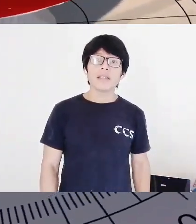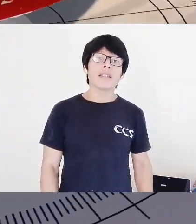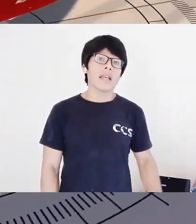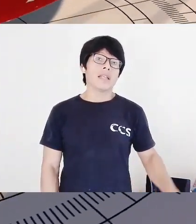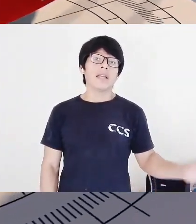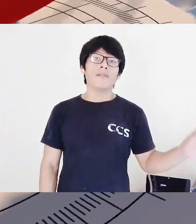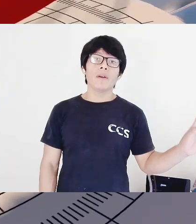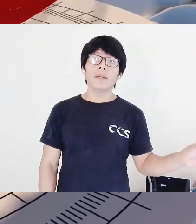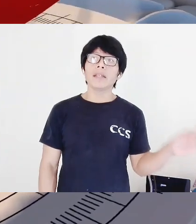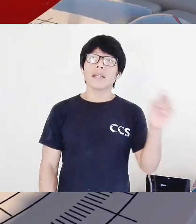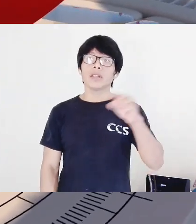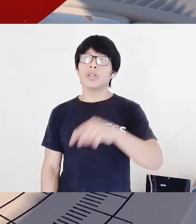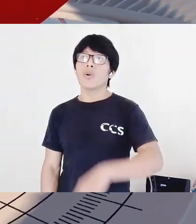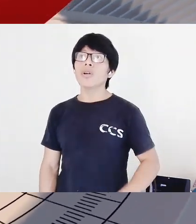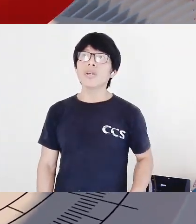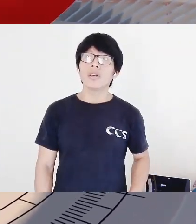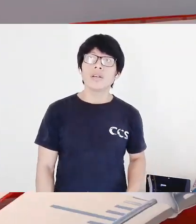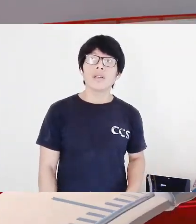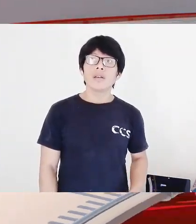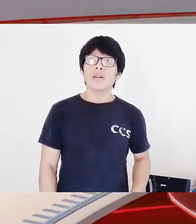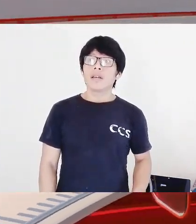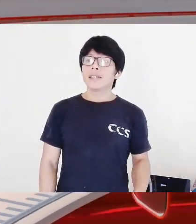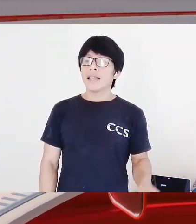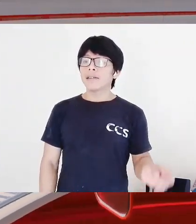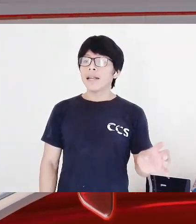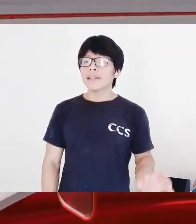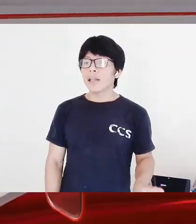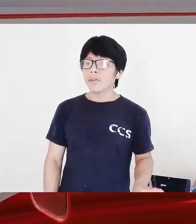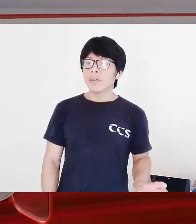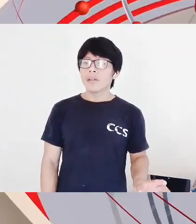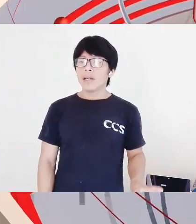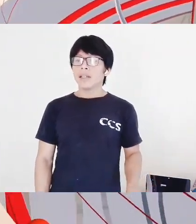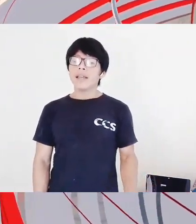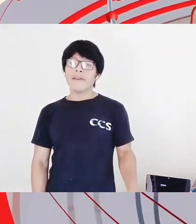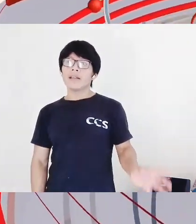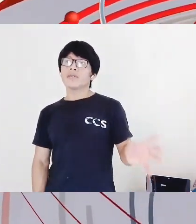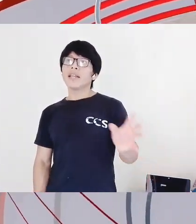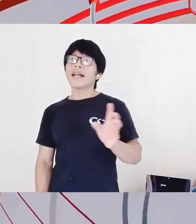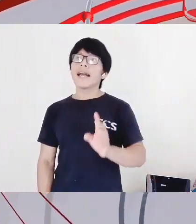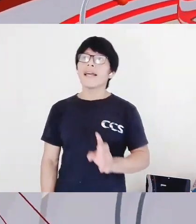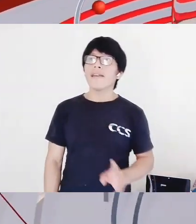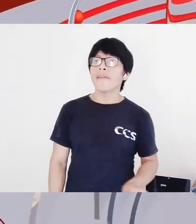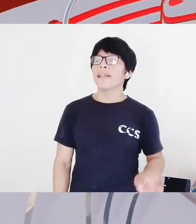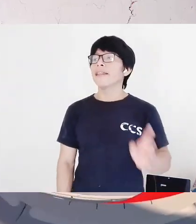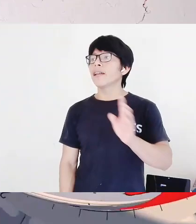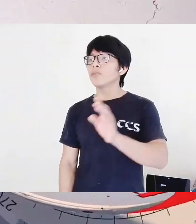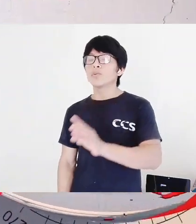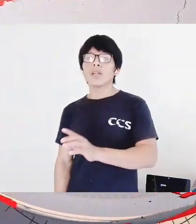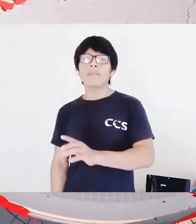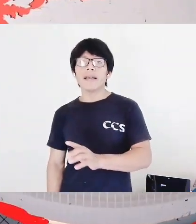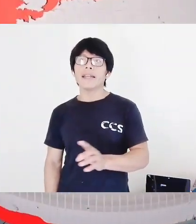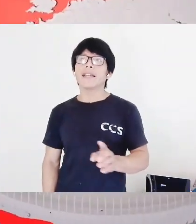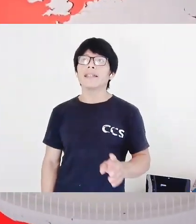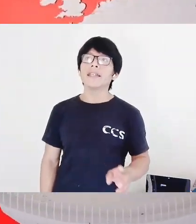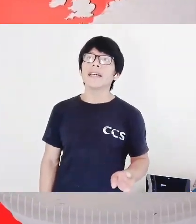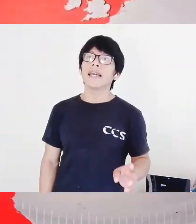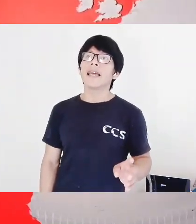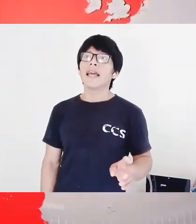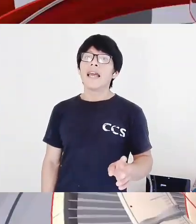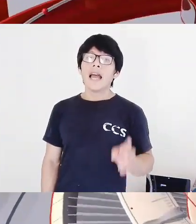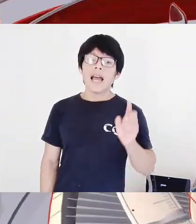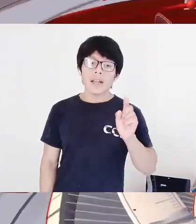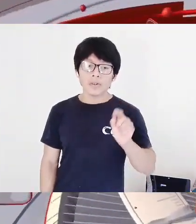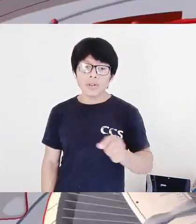Todos eran hombres y se decían feministas, y hoy están tratando de vernos la cara, de vendernos una imagen, de decir